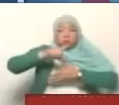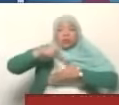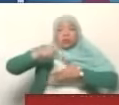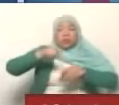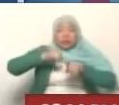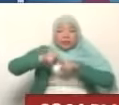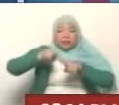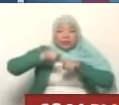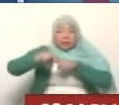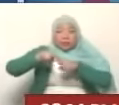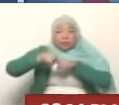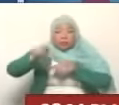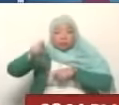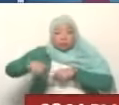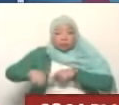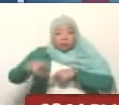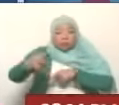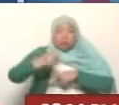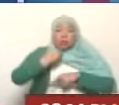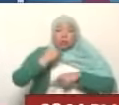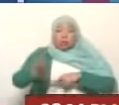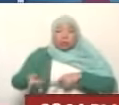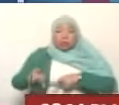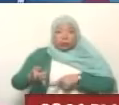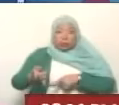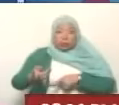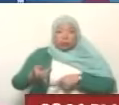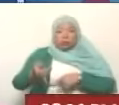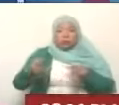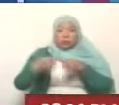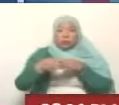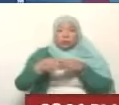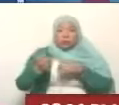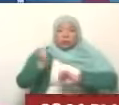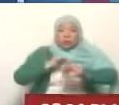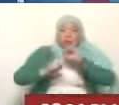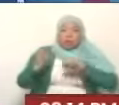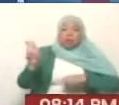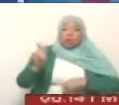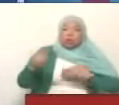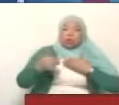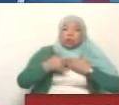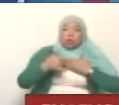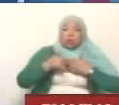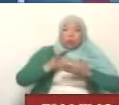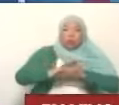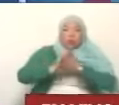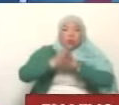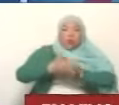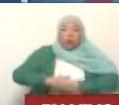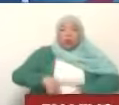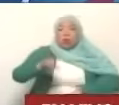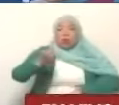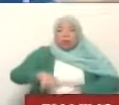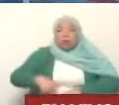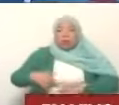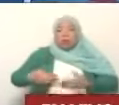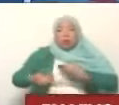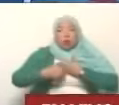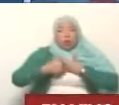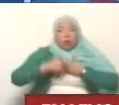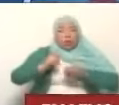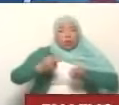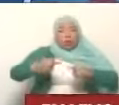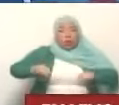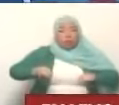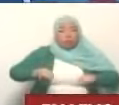cuestionada, tan inútil y tan antivenezolana, tiene que decir que también ellos están en contra de las